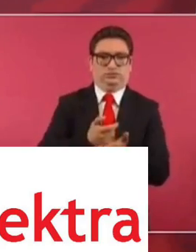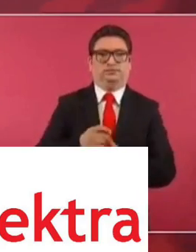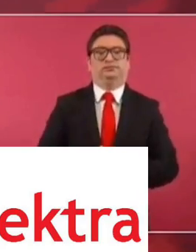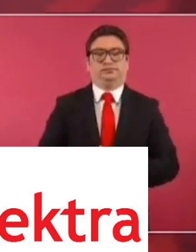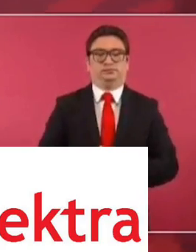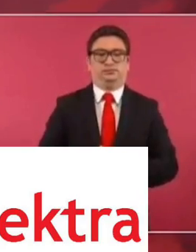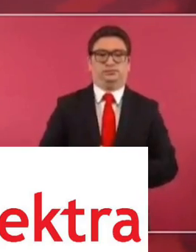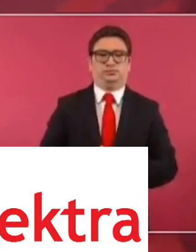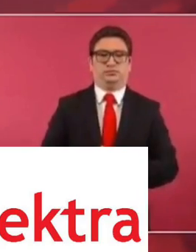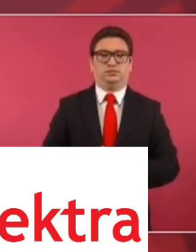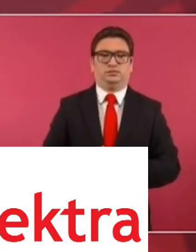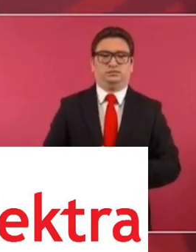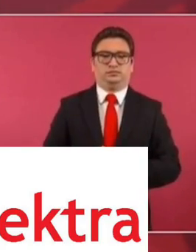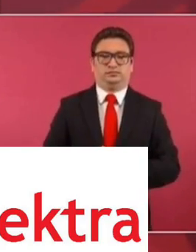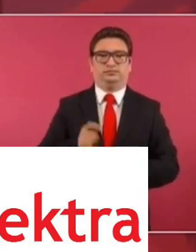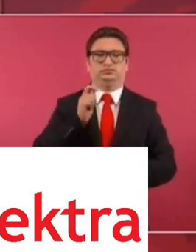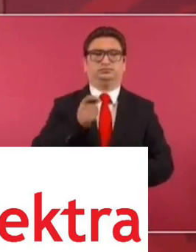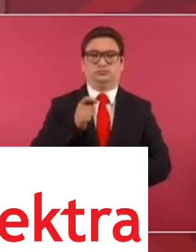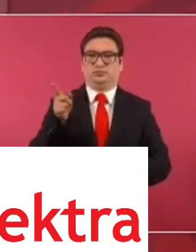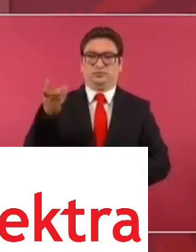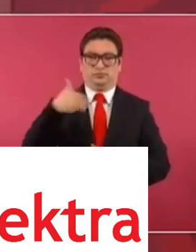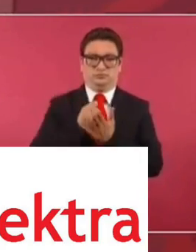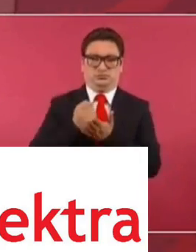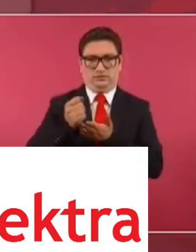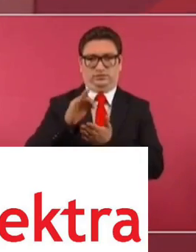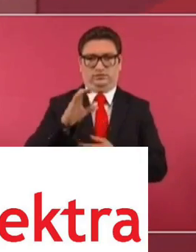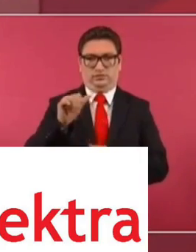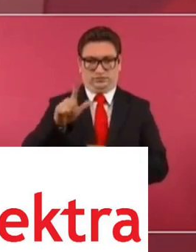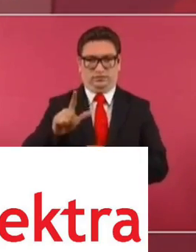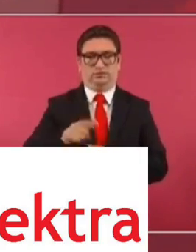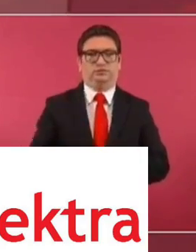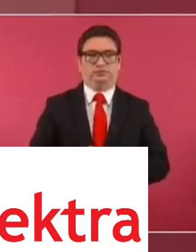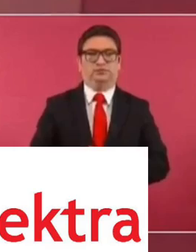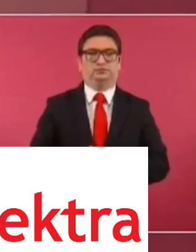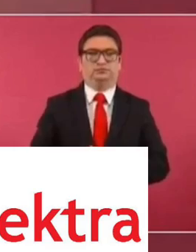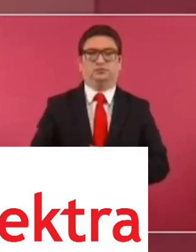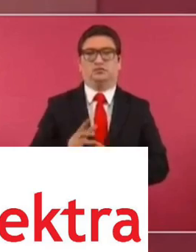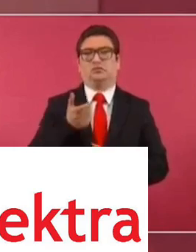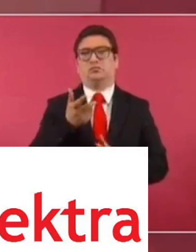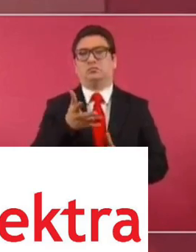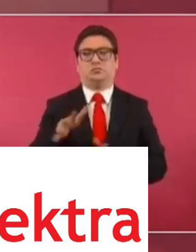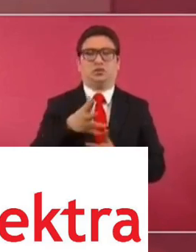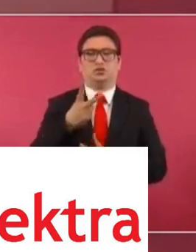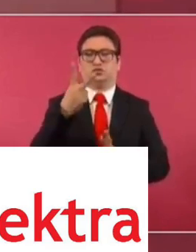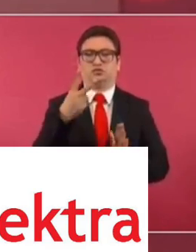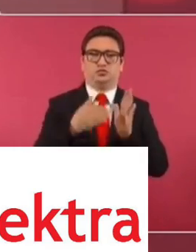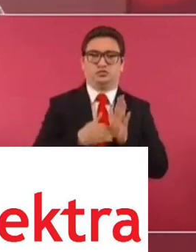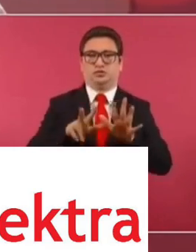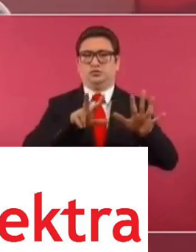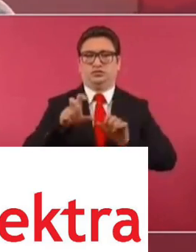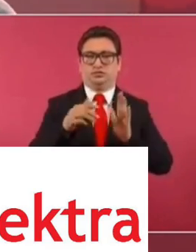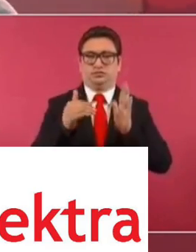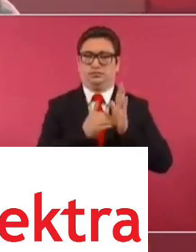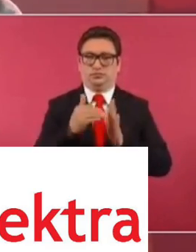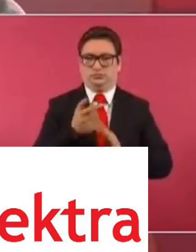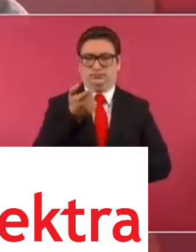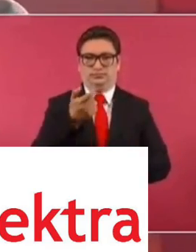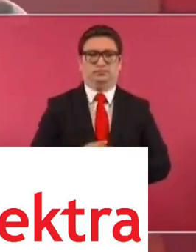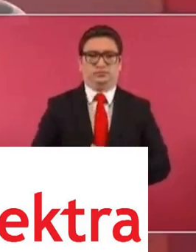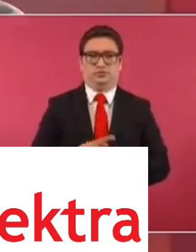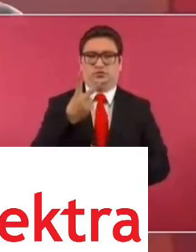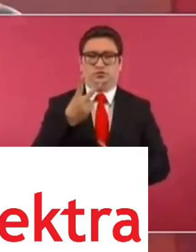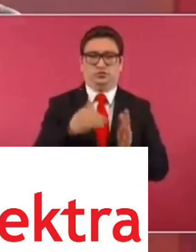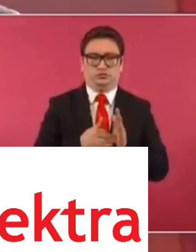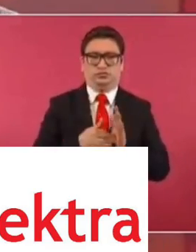un crédito fiscal de un poco más de 2.800 millones de pesos.